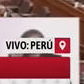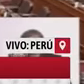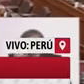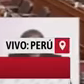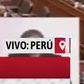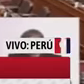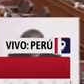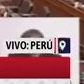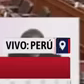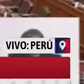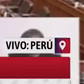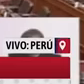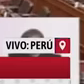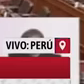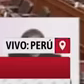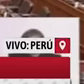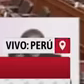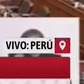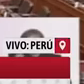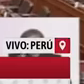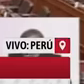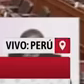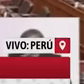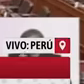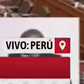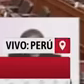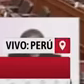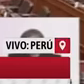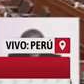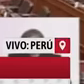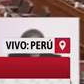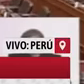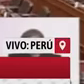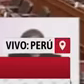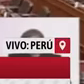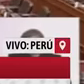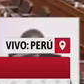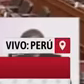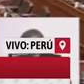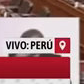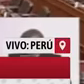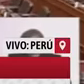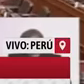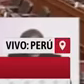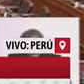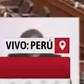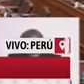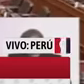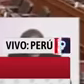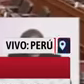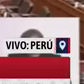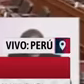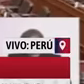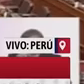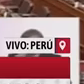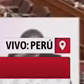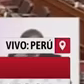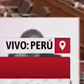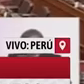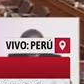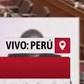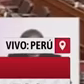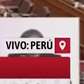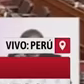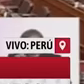Arriola Tueros. Están haciendo una moción de repudio al intento de golpe de Pedro Castillo. Eso deducimos